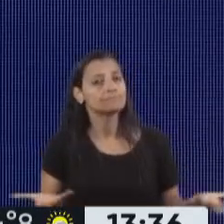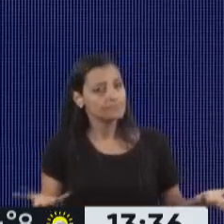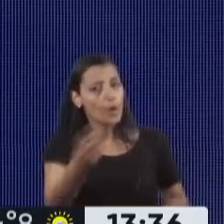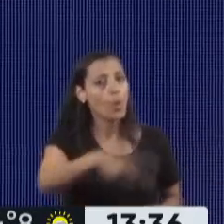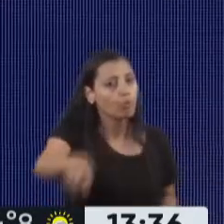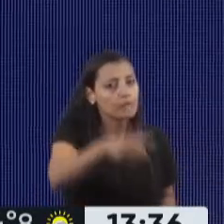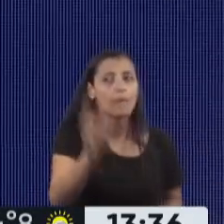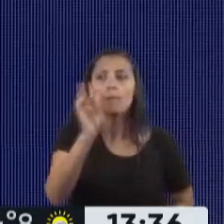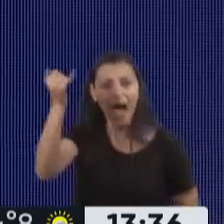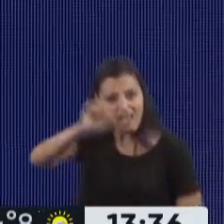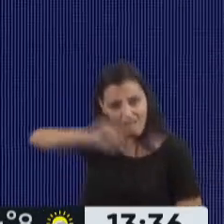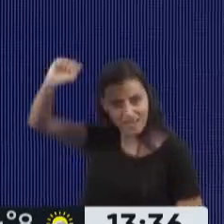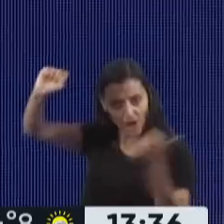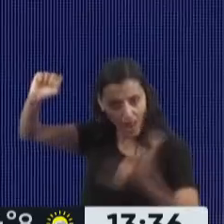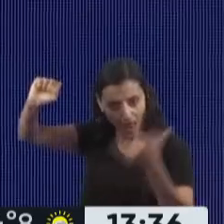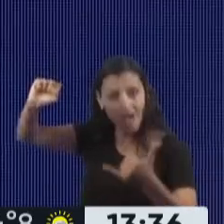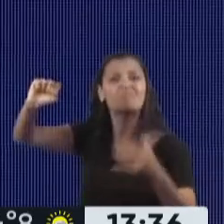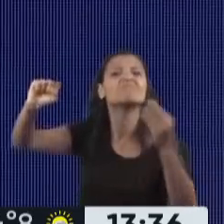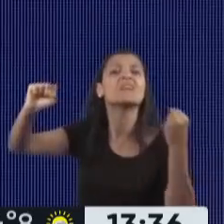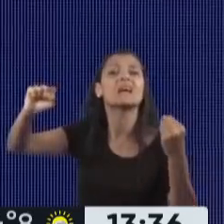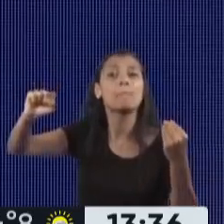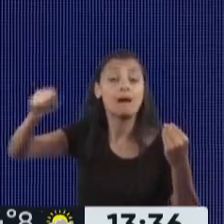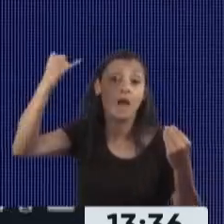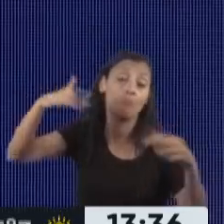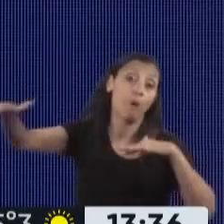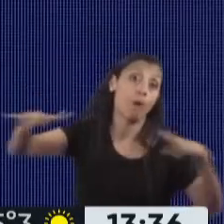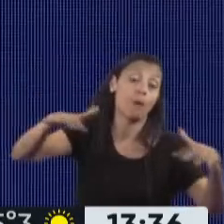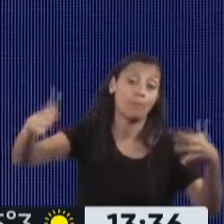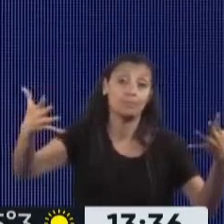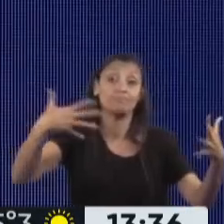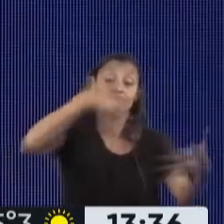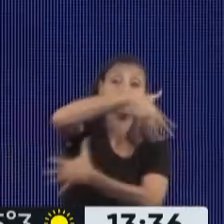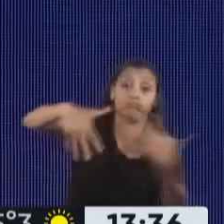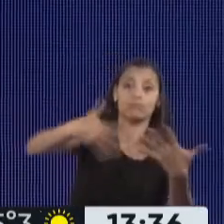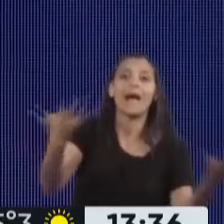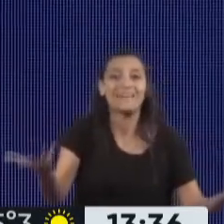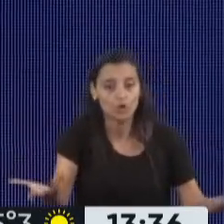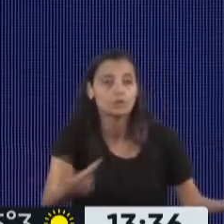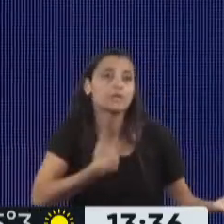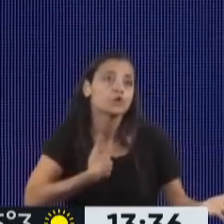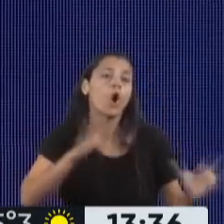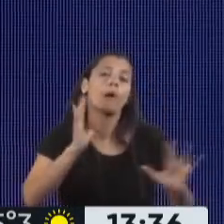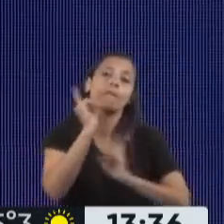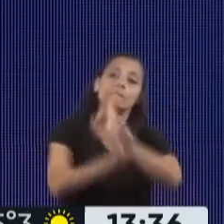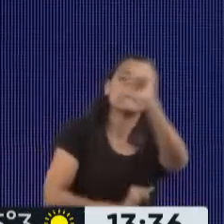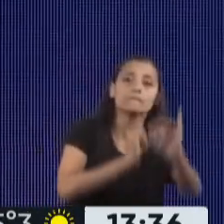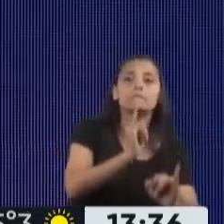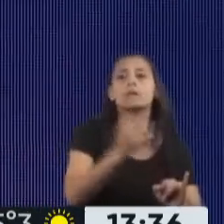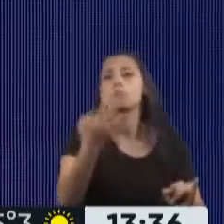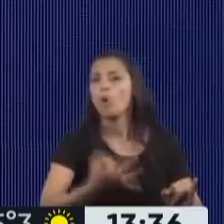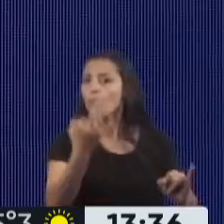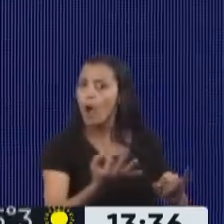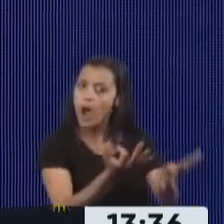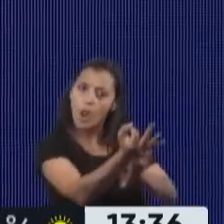básicamente tienen inflación, lo que hace es que eso fluya con ruido. Entonces, yo puedo estar explicando acá, yo ser muy bueno